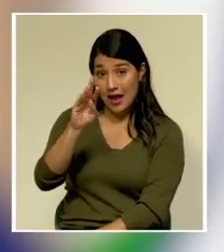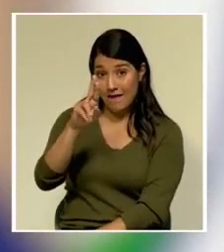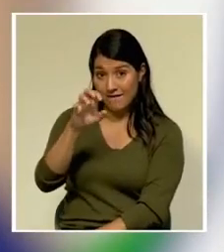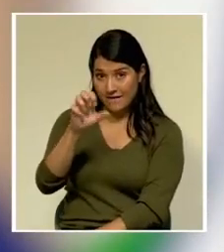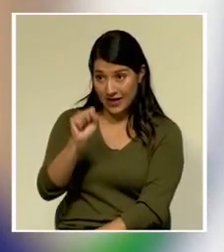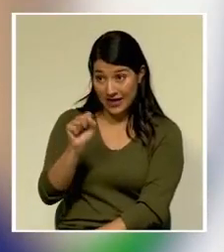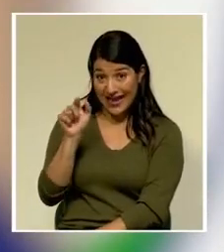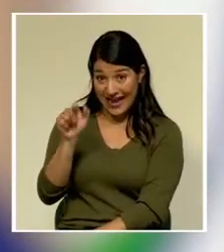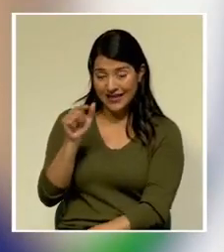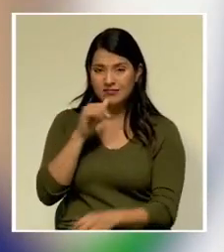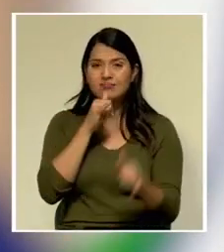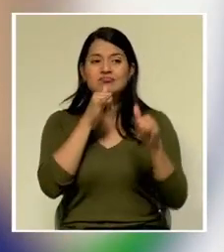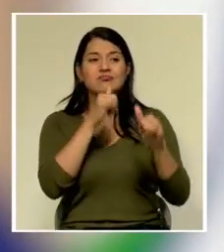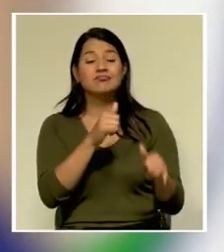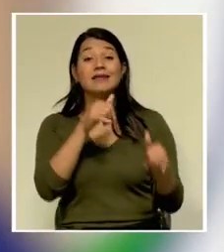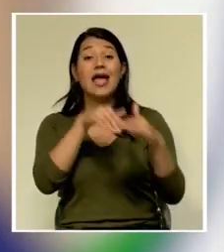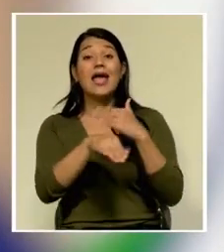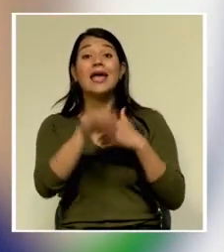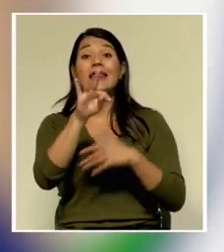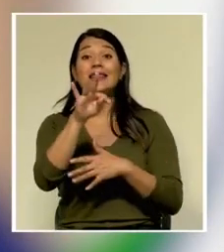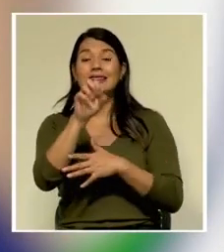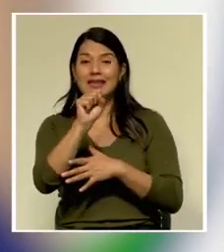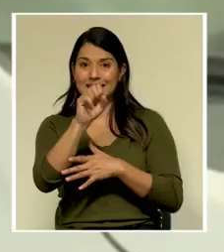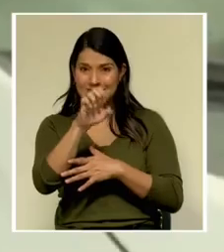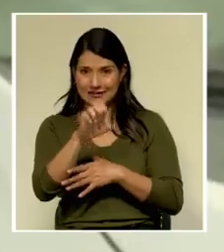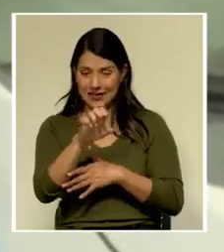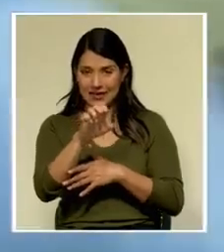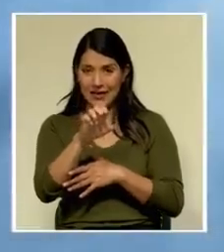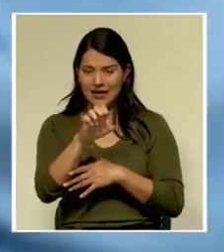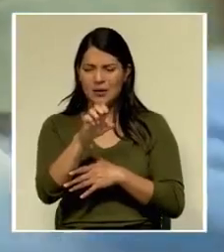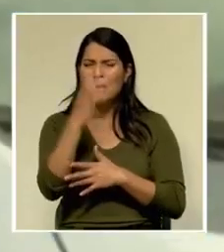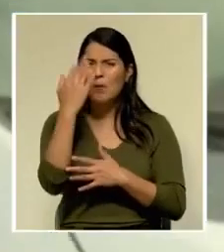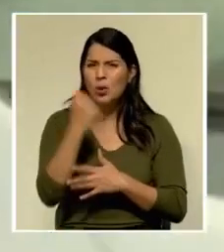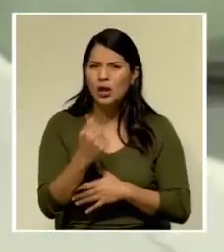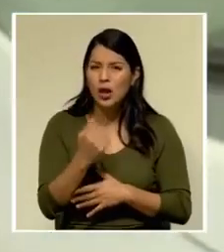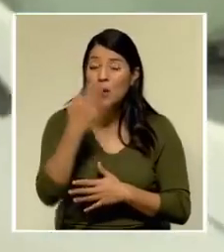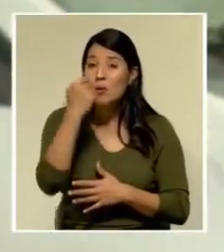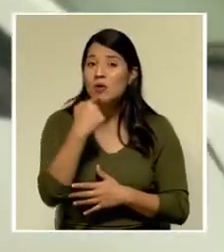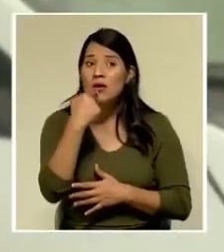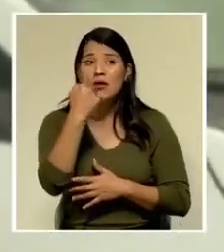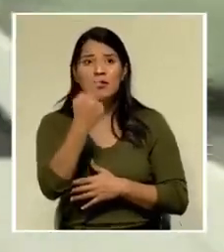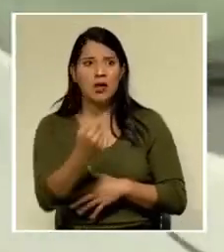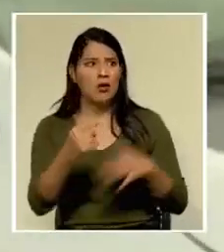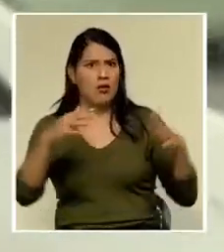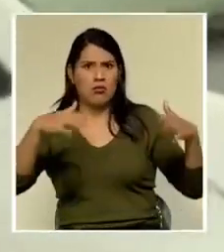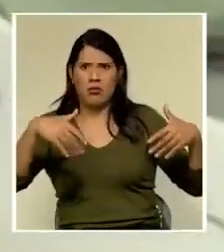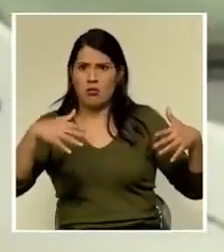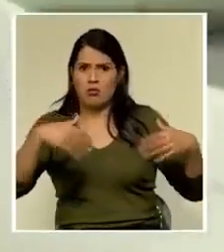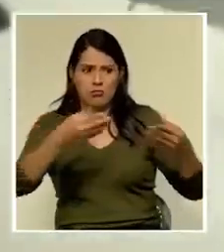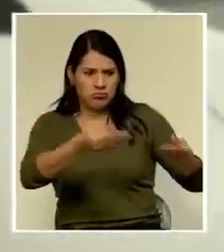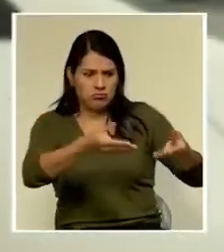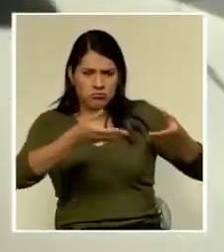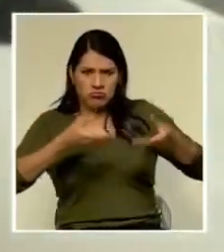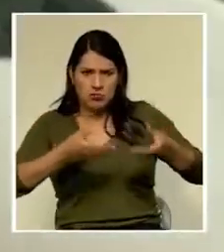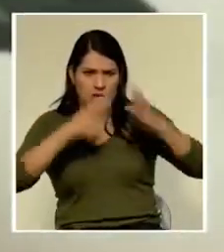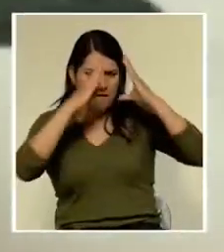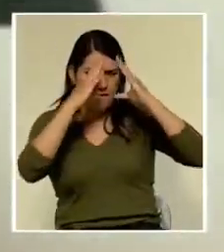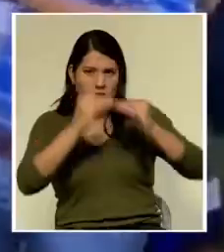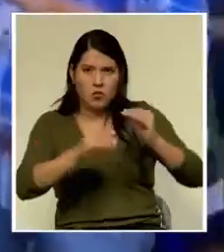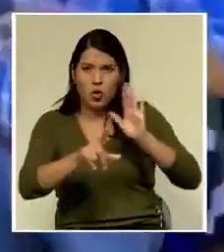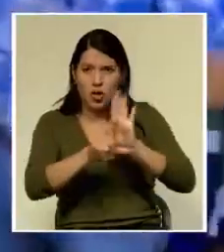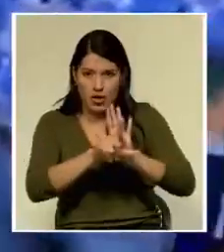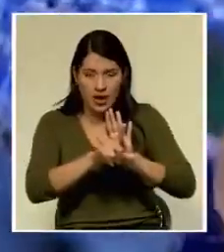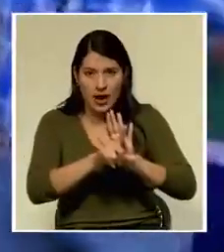una denuncia ante el Tribunal Supremo de Elecciones señalando que no se le han entregado los libros legales que por ley